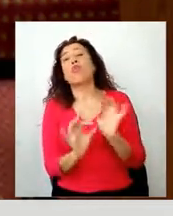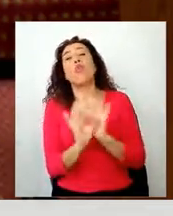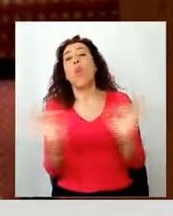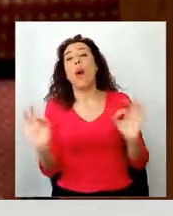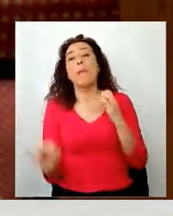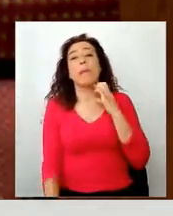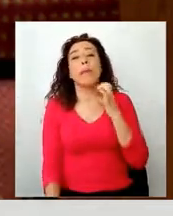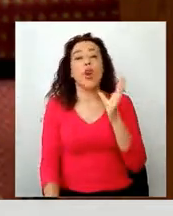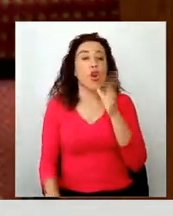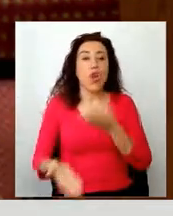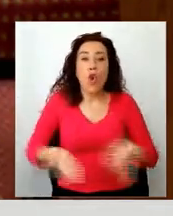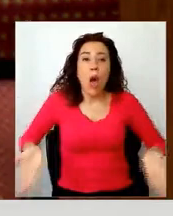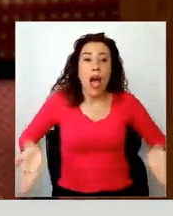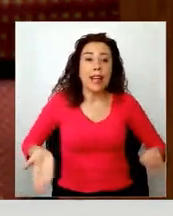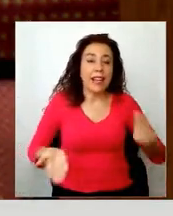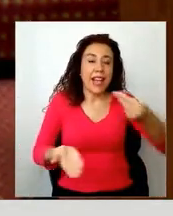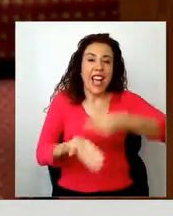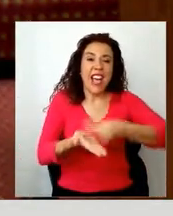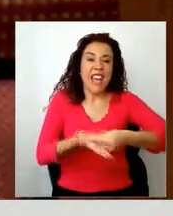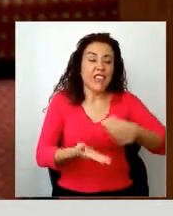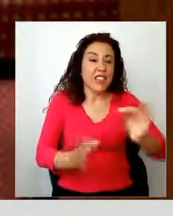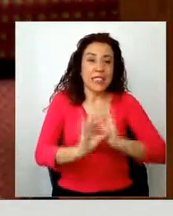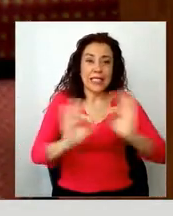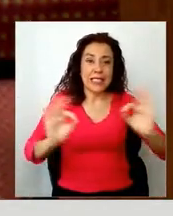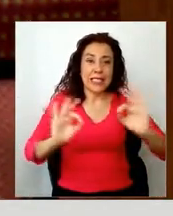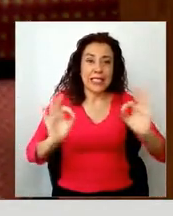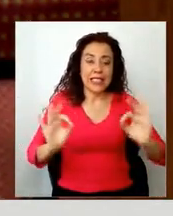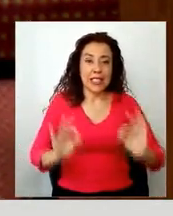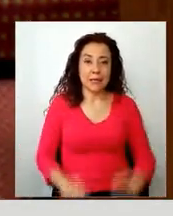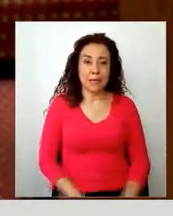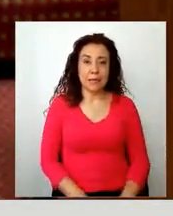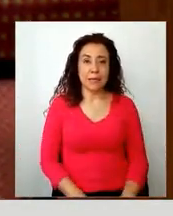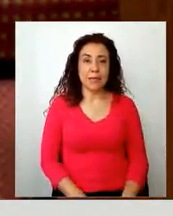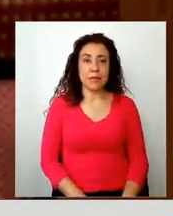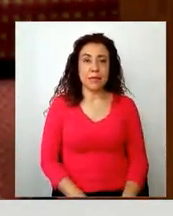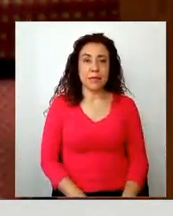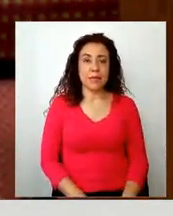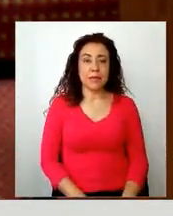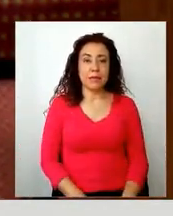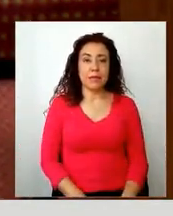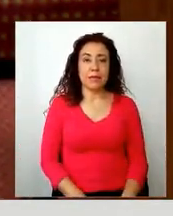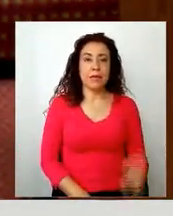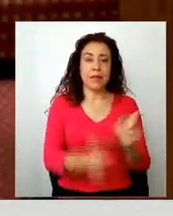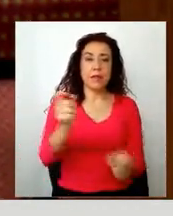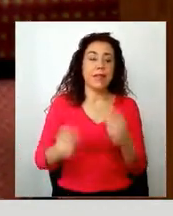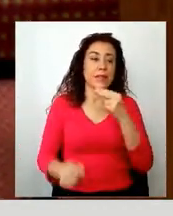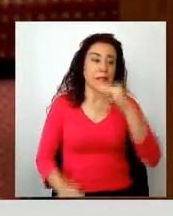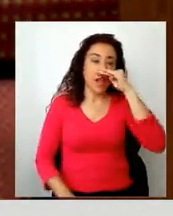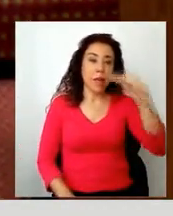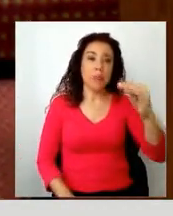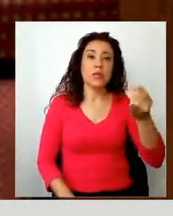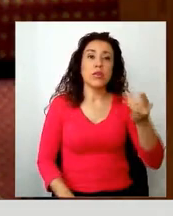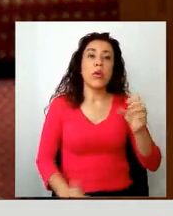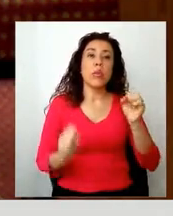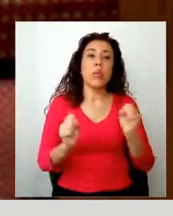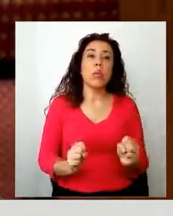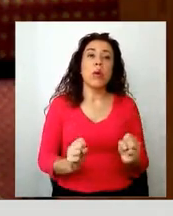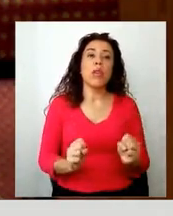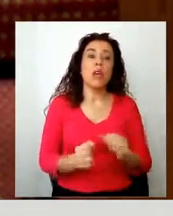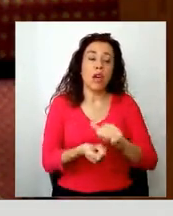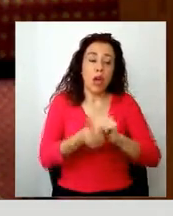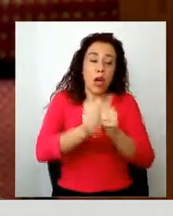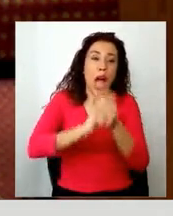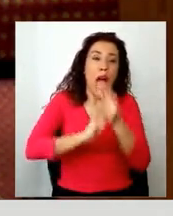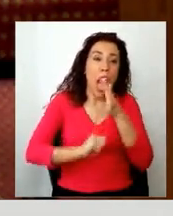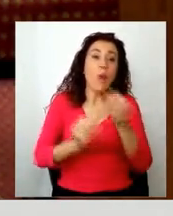ninguna inversión respecto a este tema y a lo mucho las personas en el sector rural van a poder reutilizar las aguas que muchos ya hoy día la